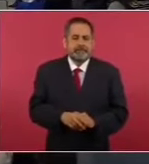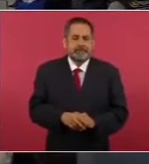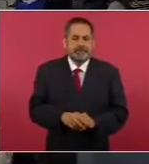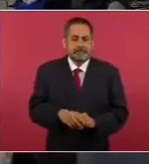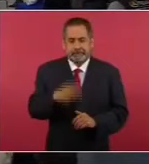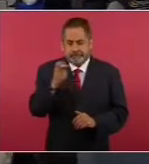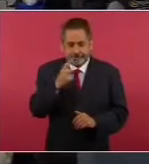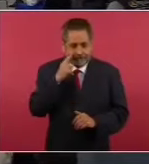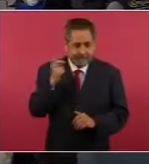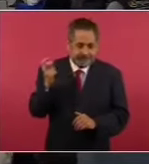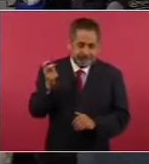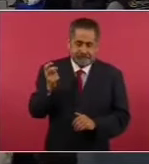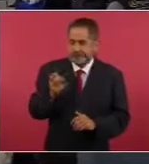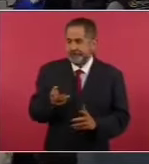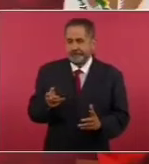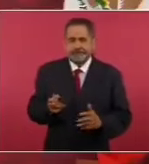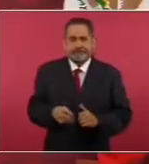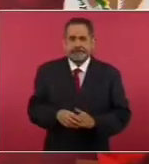Esto